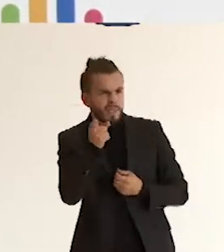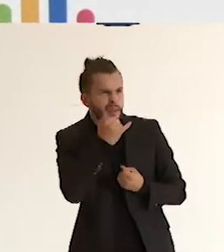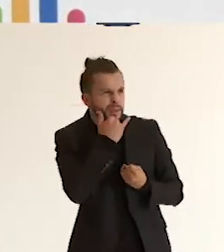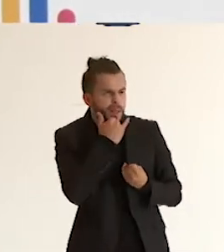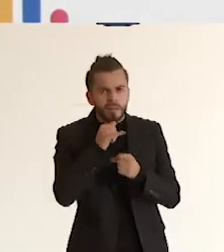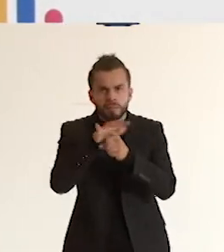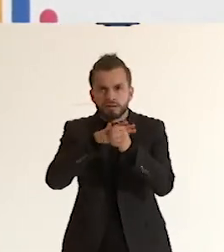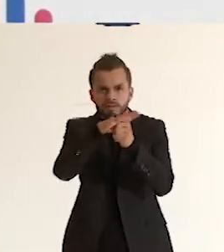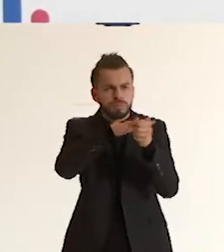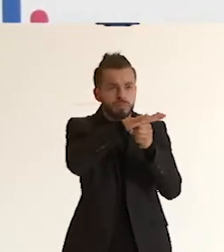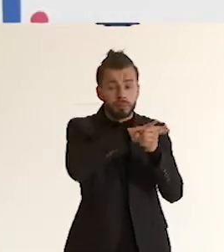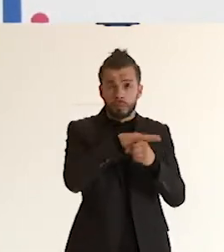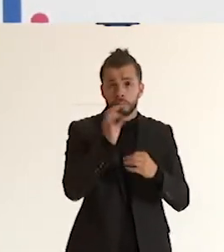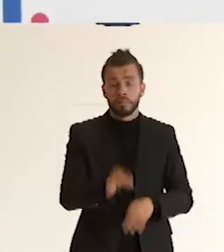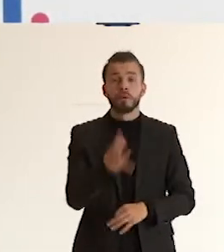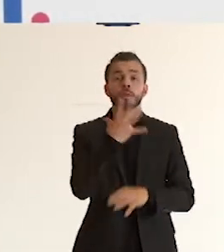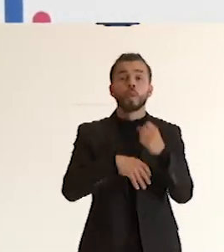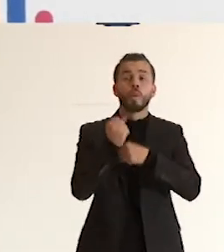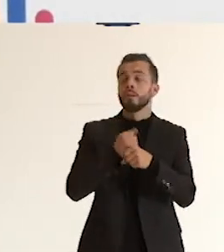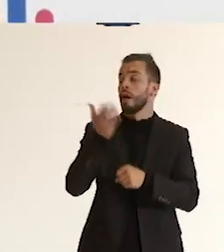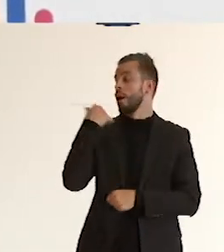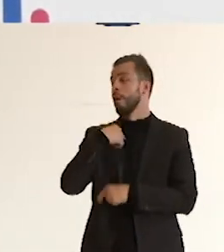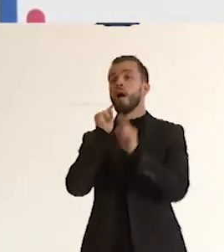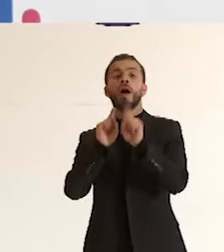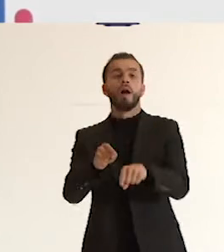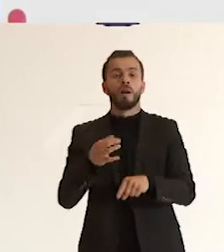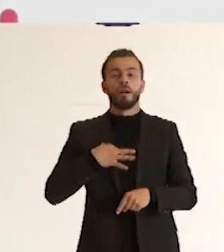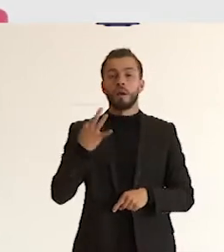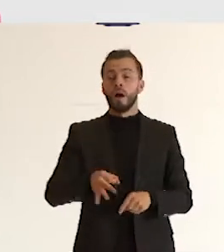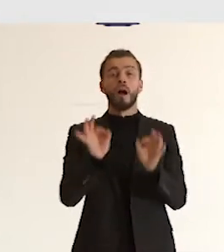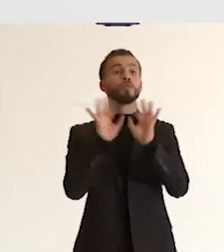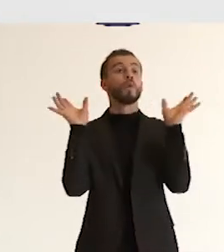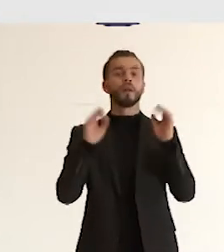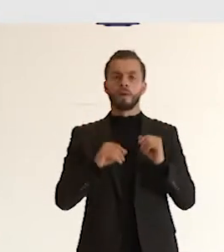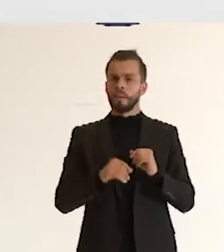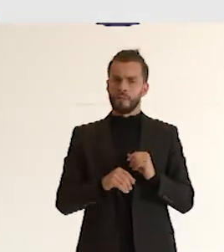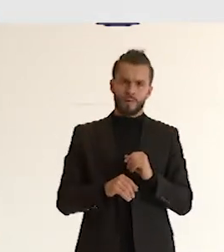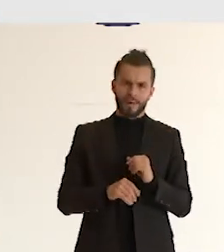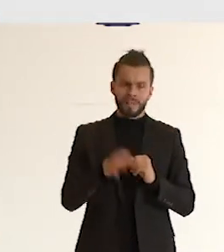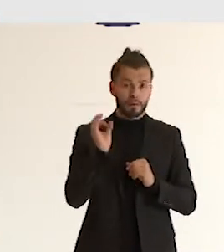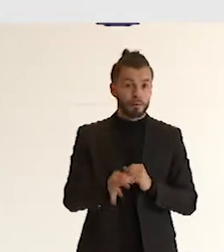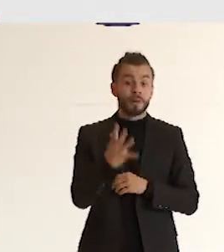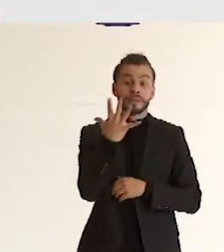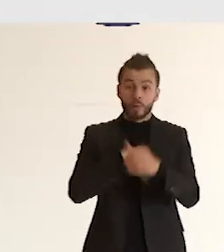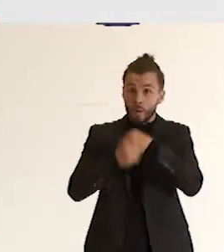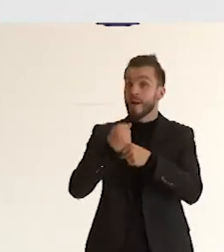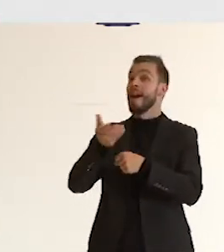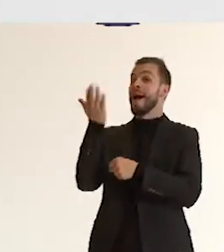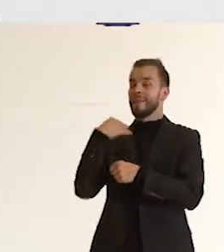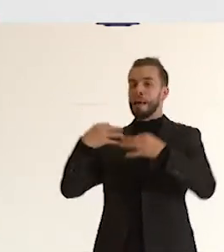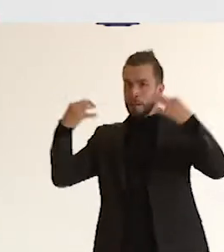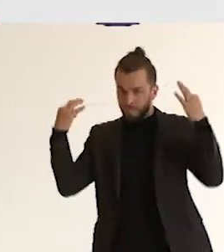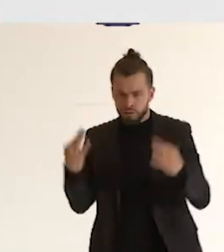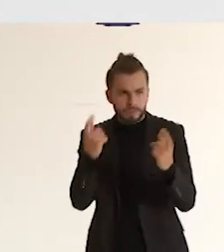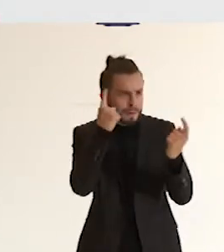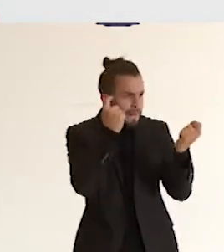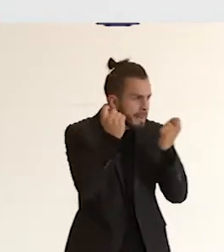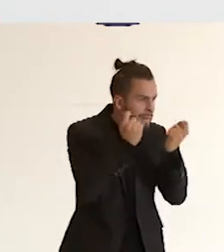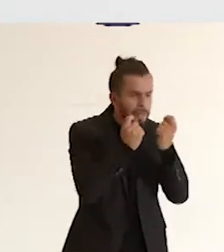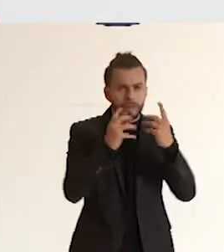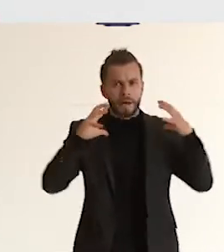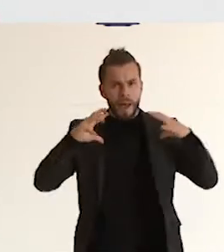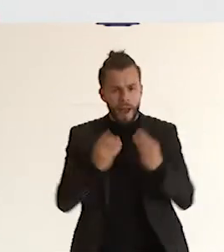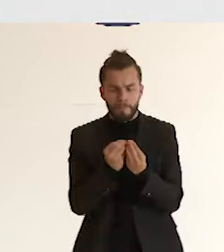como que hace cinco años entró la ética en en la universidad sino que hace cinco años se formuló una estrategia específica y se